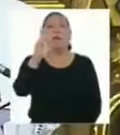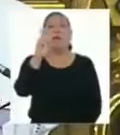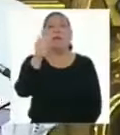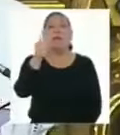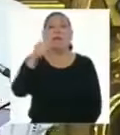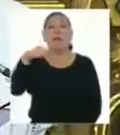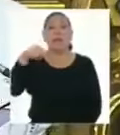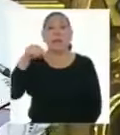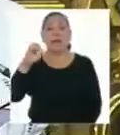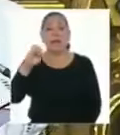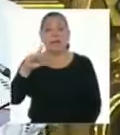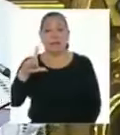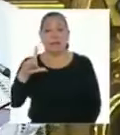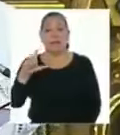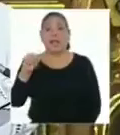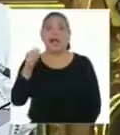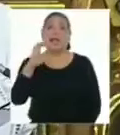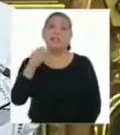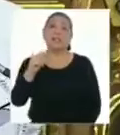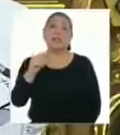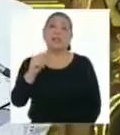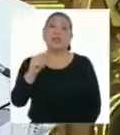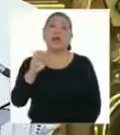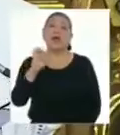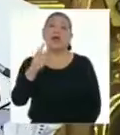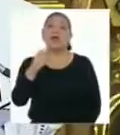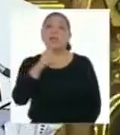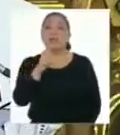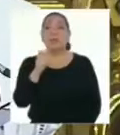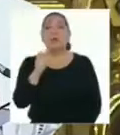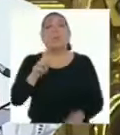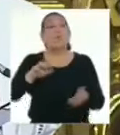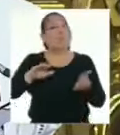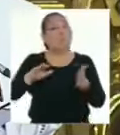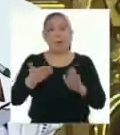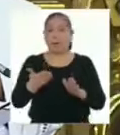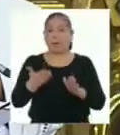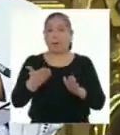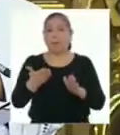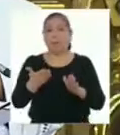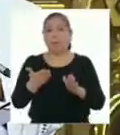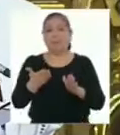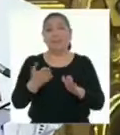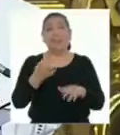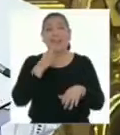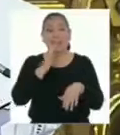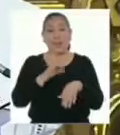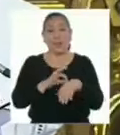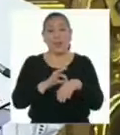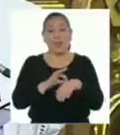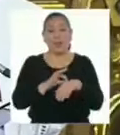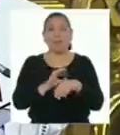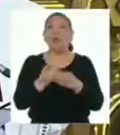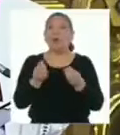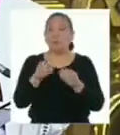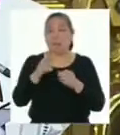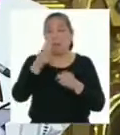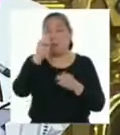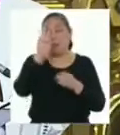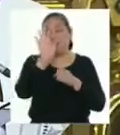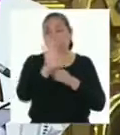Carrión, 135 años de su partida, de su sacrificio. Por eso también la